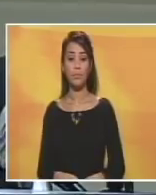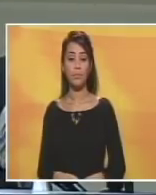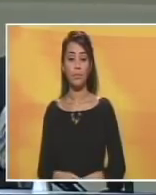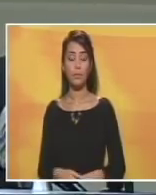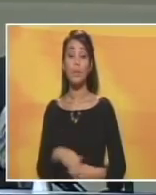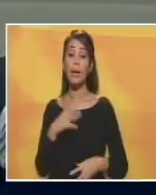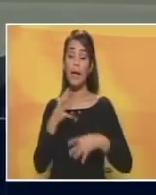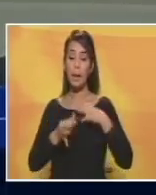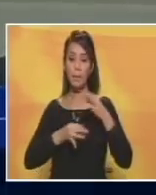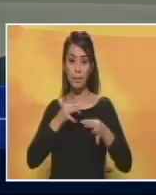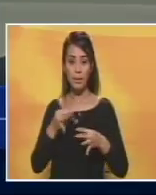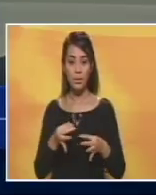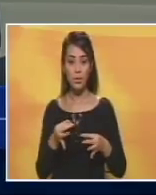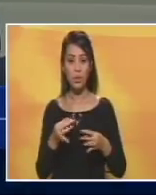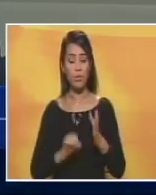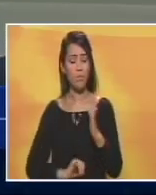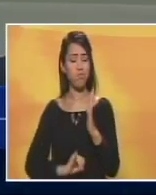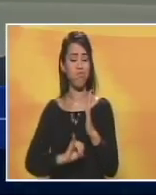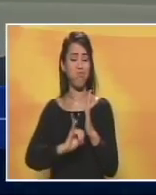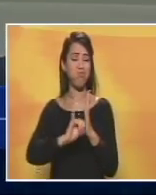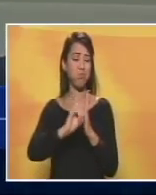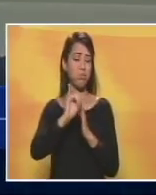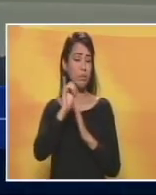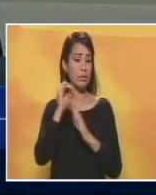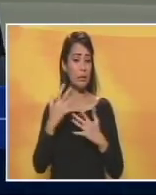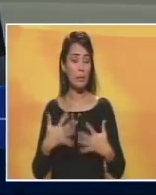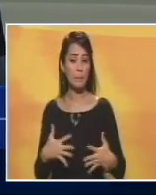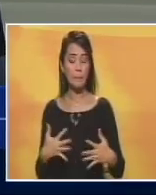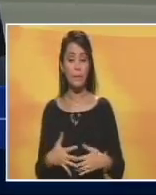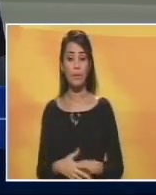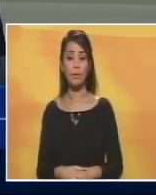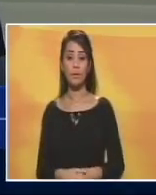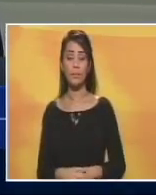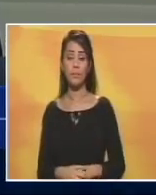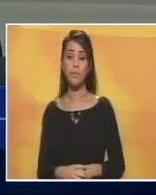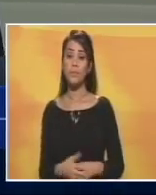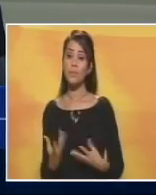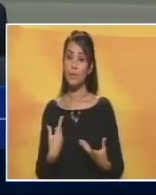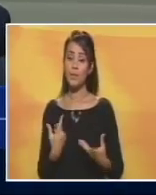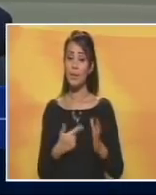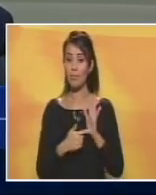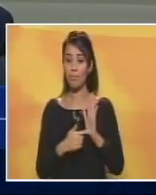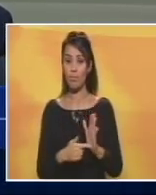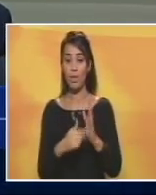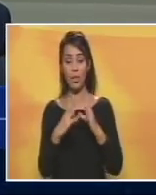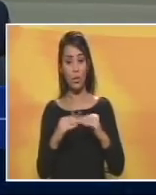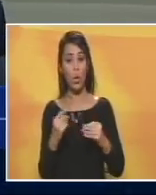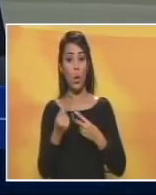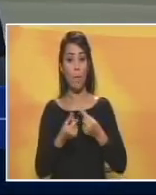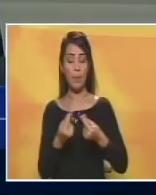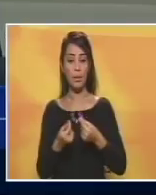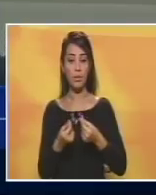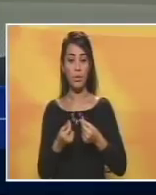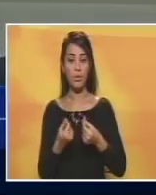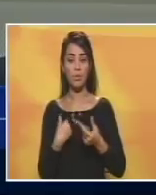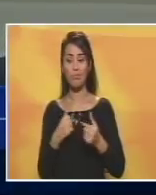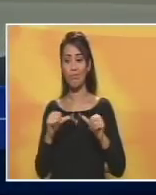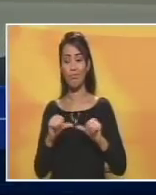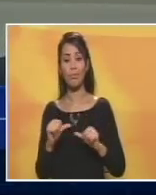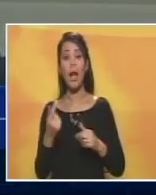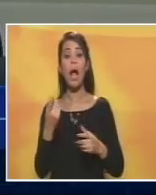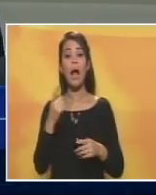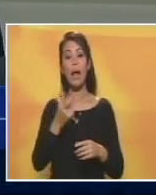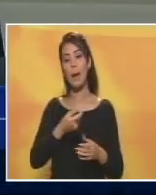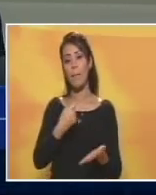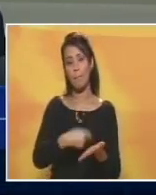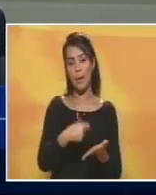parlamentario explicó que un cuadro hiperinflacionario es una alza desproporcionada y exponencial de los precios que quita todo el valor al salario